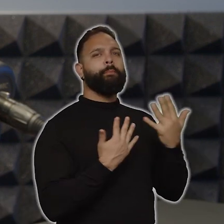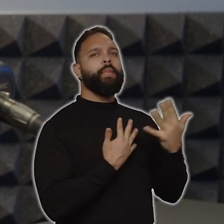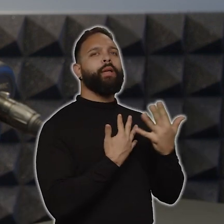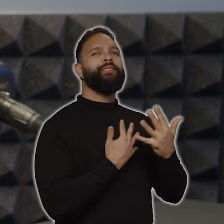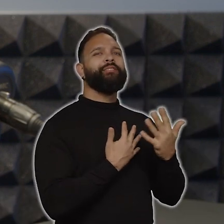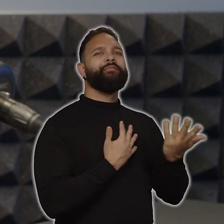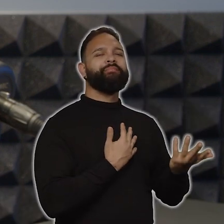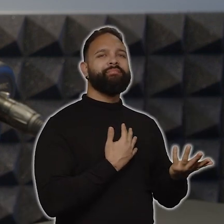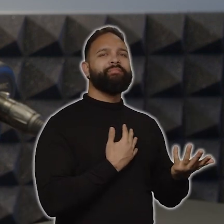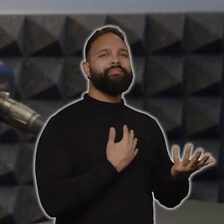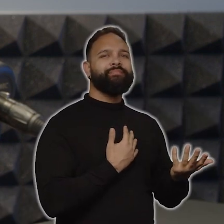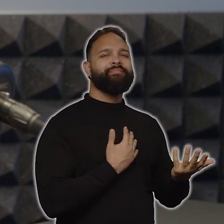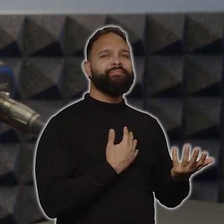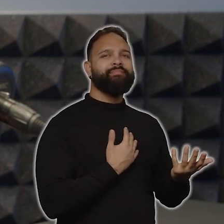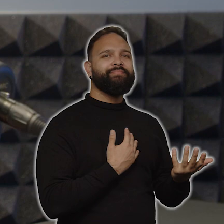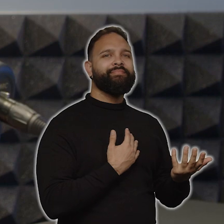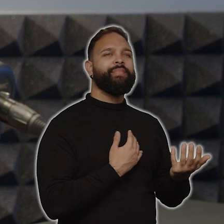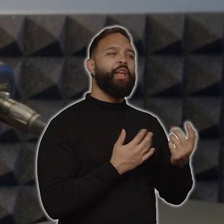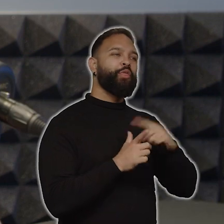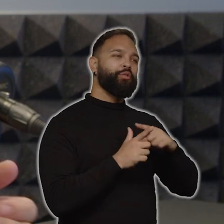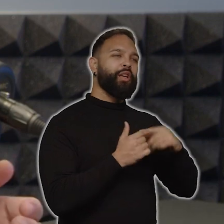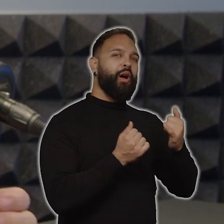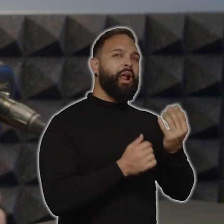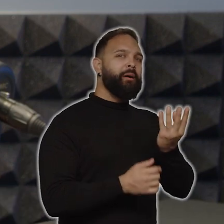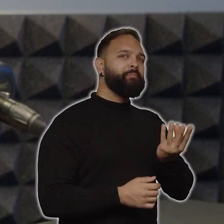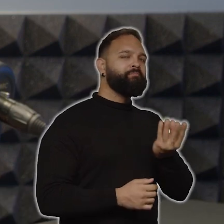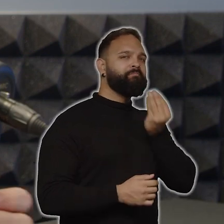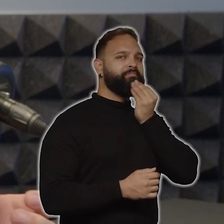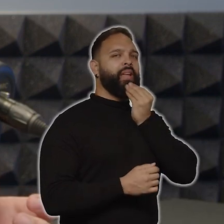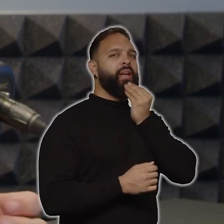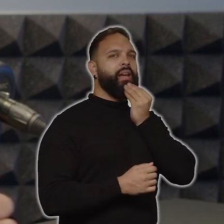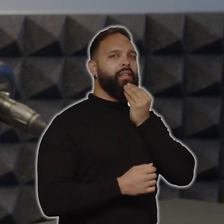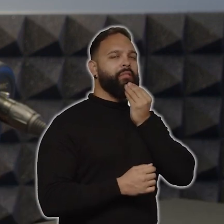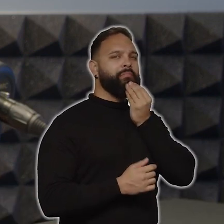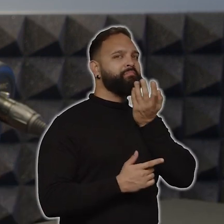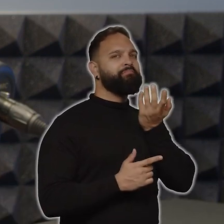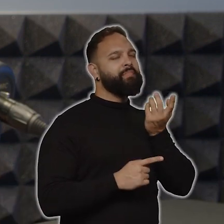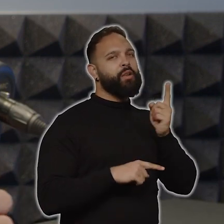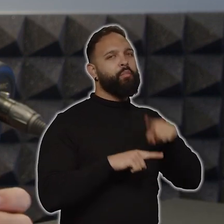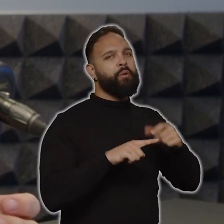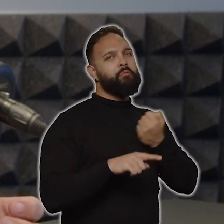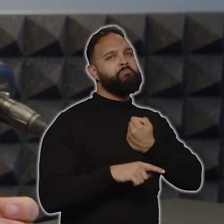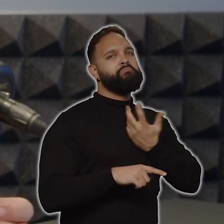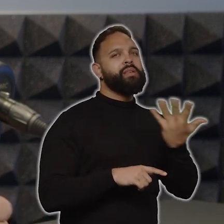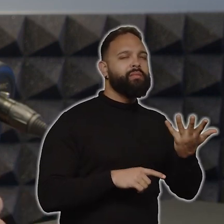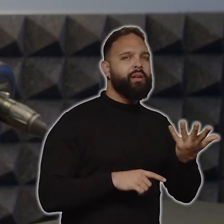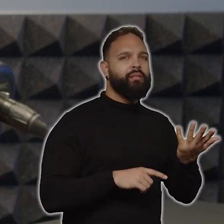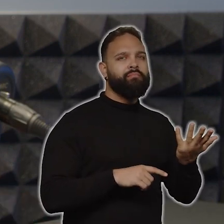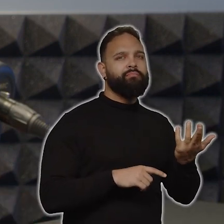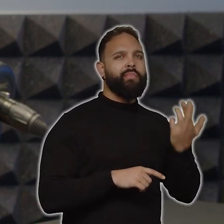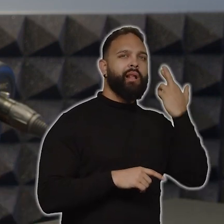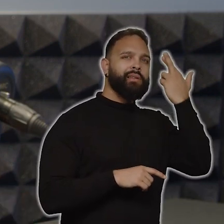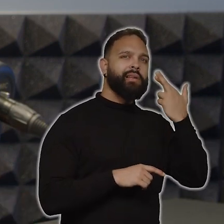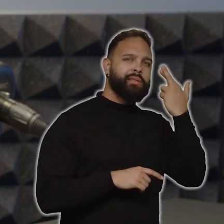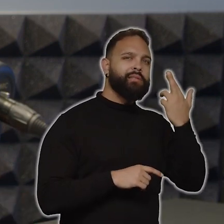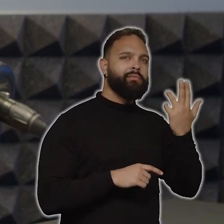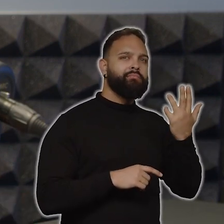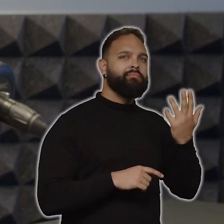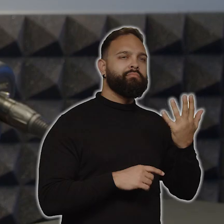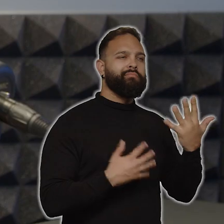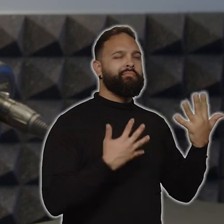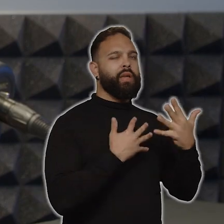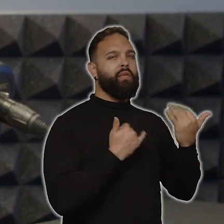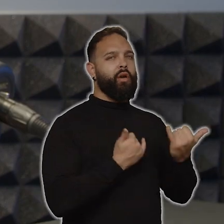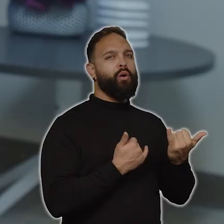como nos quedamos callados, pues ya no vamos a decir tantas cosas, porque como nos callaban, pues